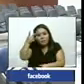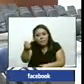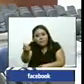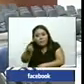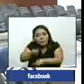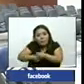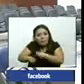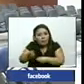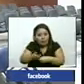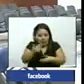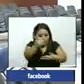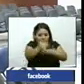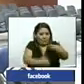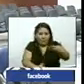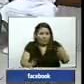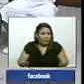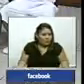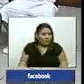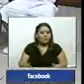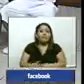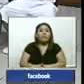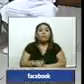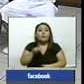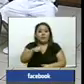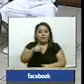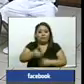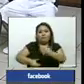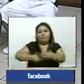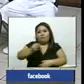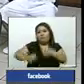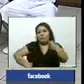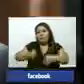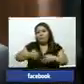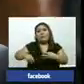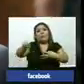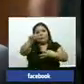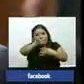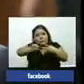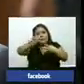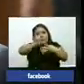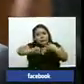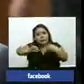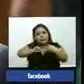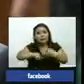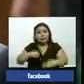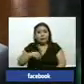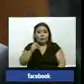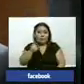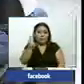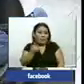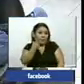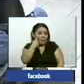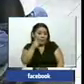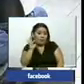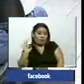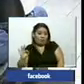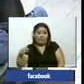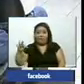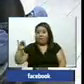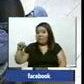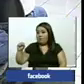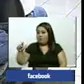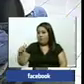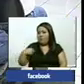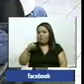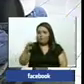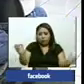Y ese delito no ha sido acusado. Este juicio continuará por varias semanas más. El fiscal del caso señaló que los videos donde supuestamente aparecen